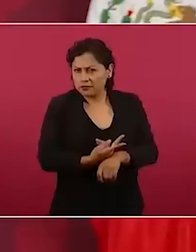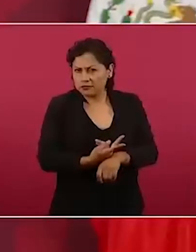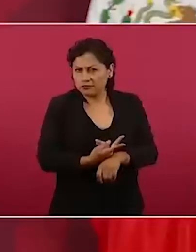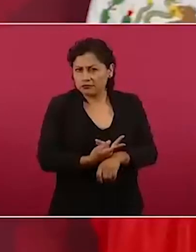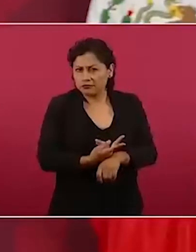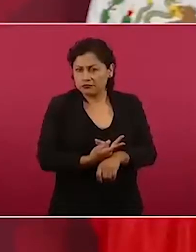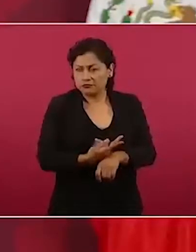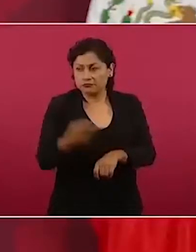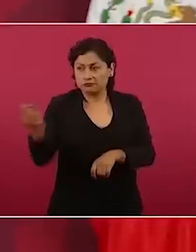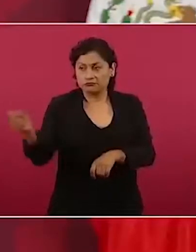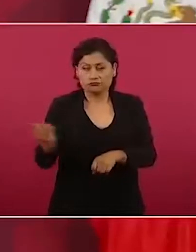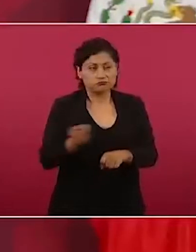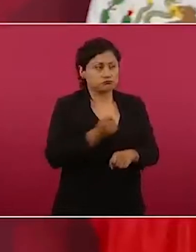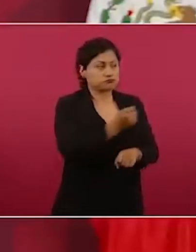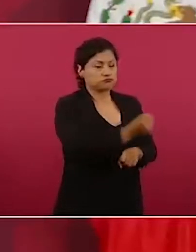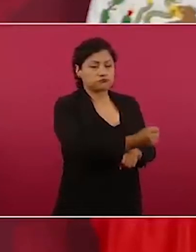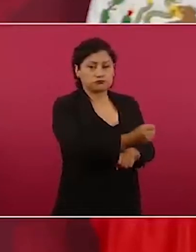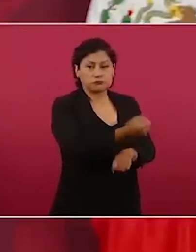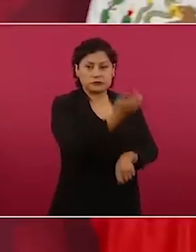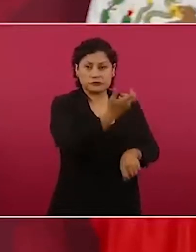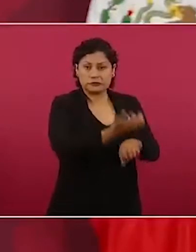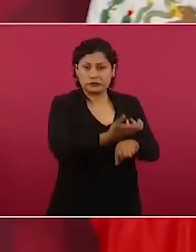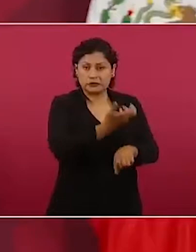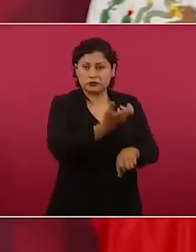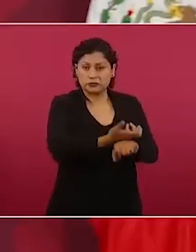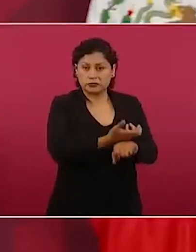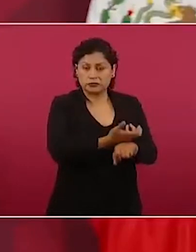vivir de por vida